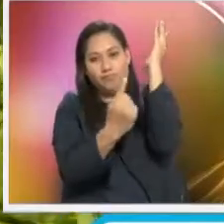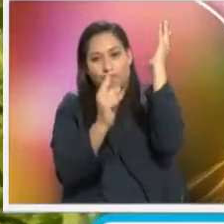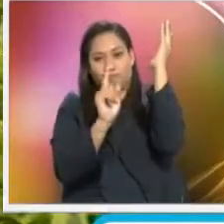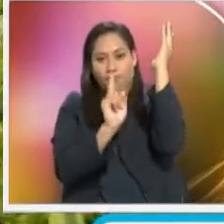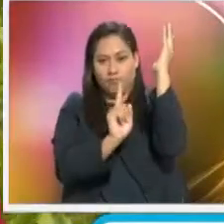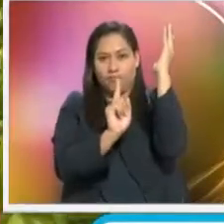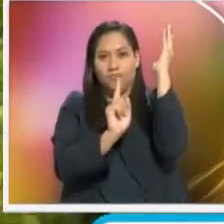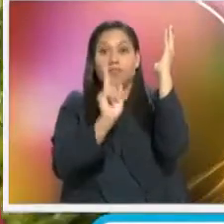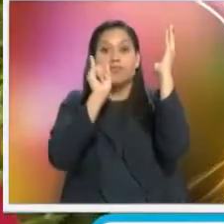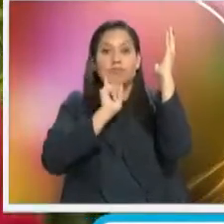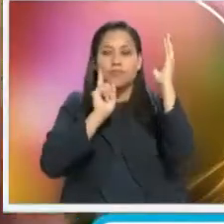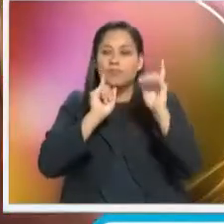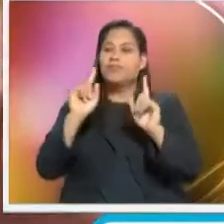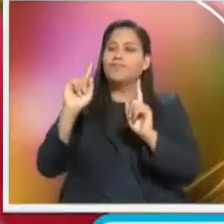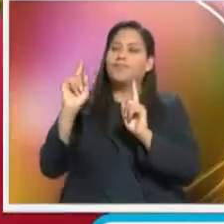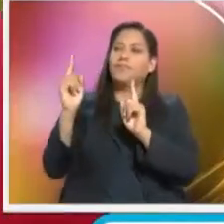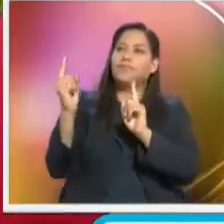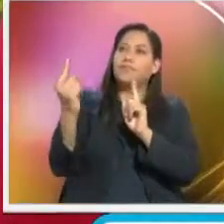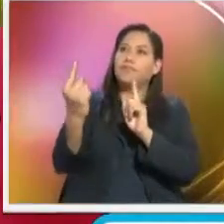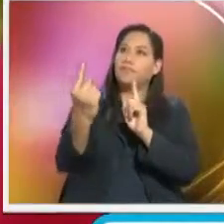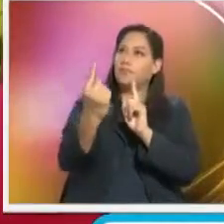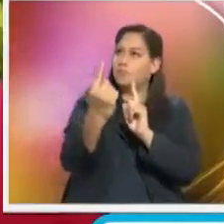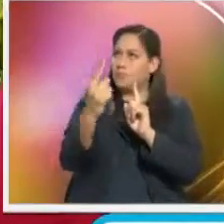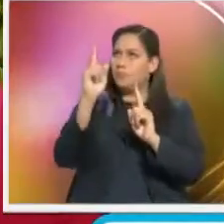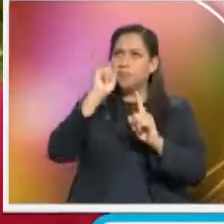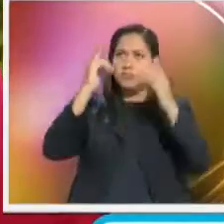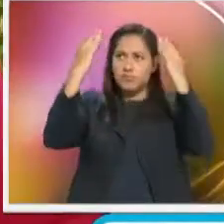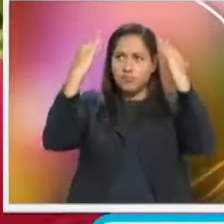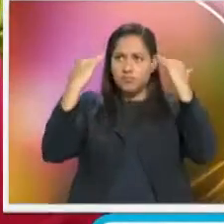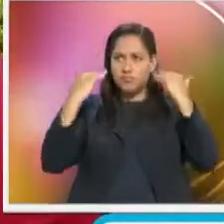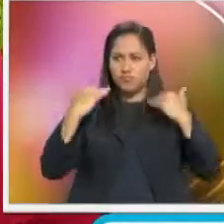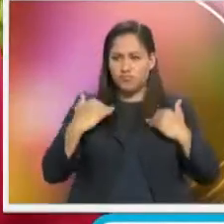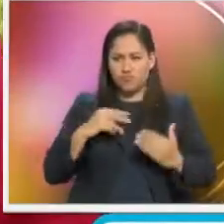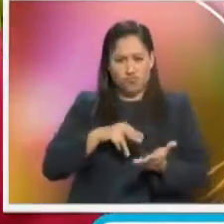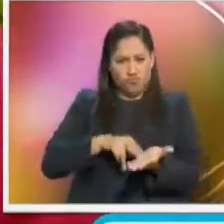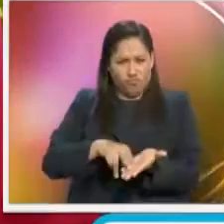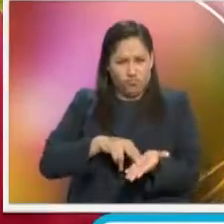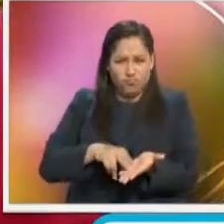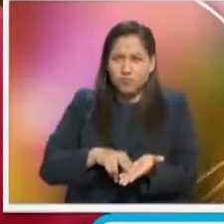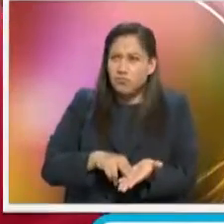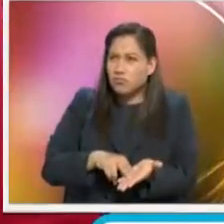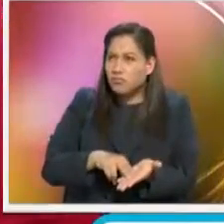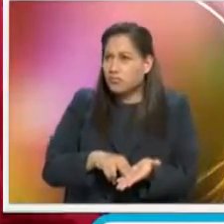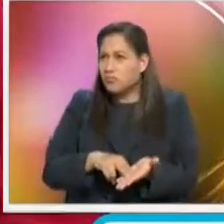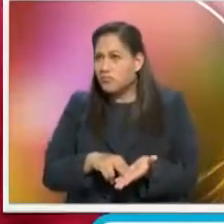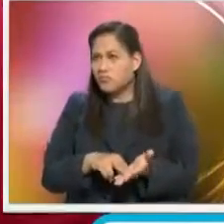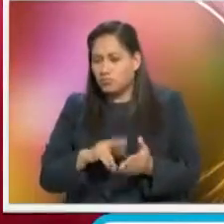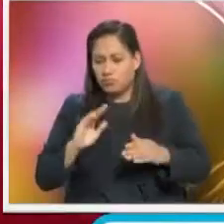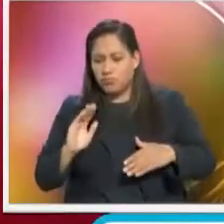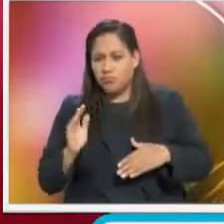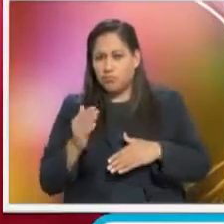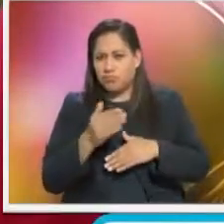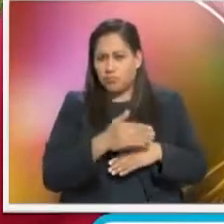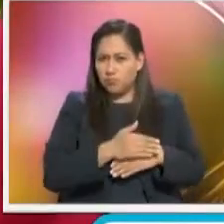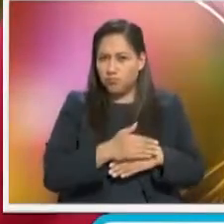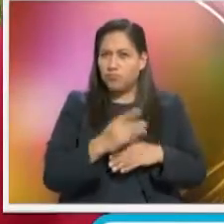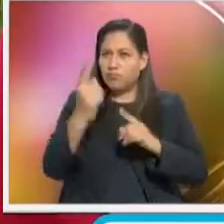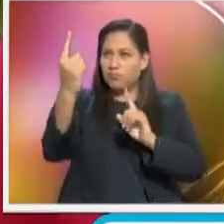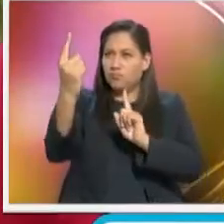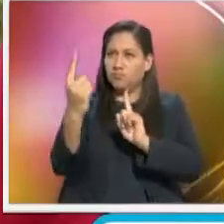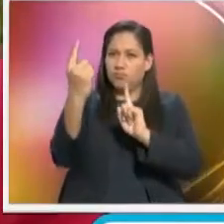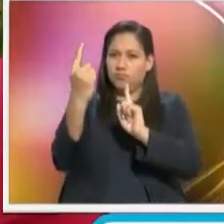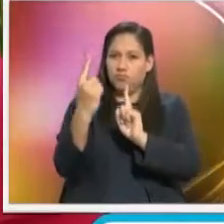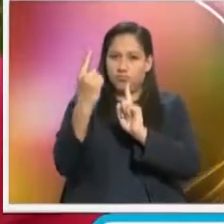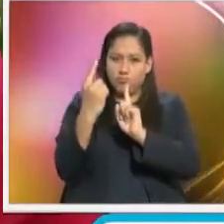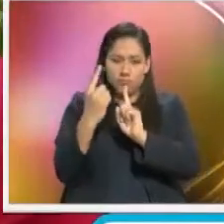edad indefinida, de larga cabellera negra, vestida con un hermoso hipil, y se le acercó a Daniela y le